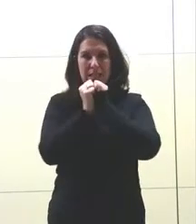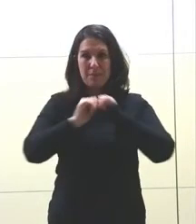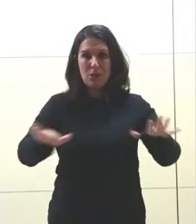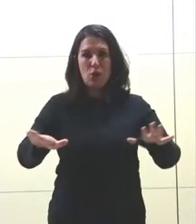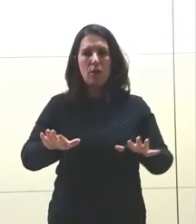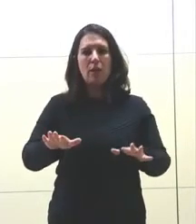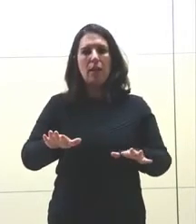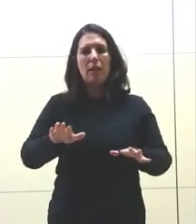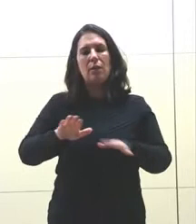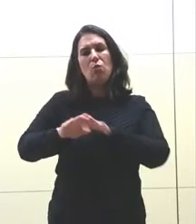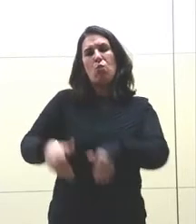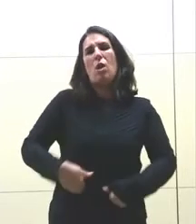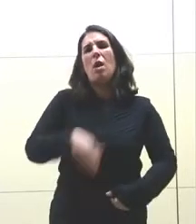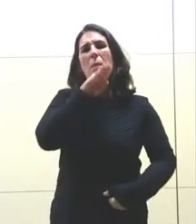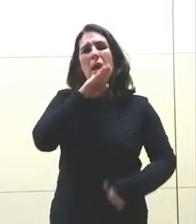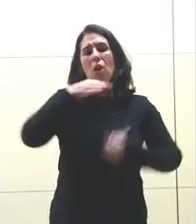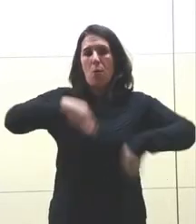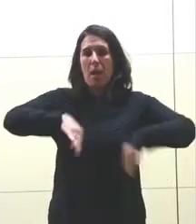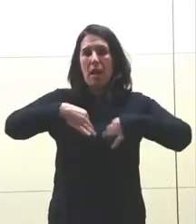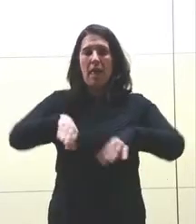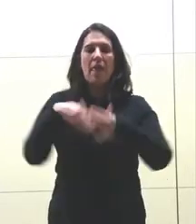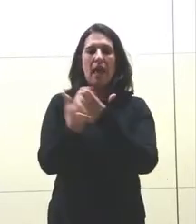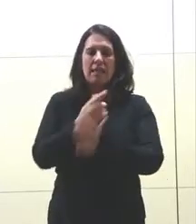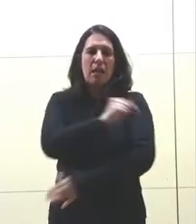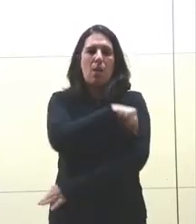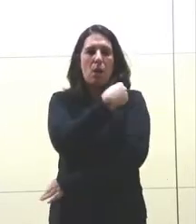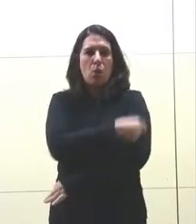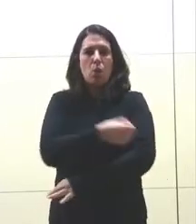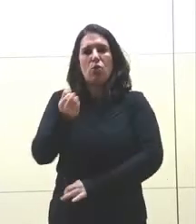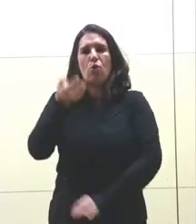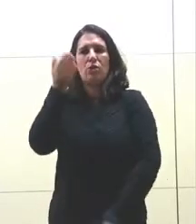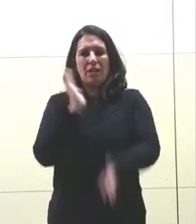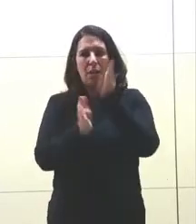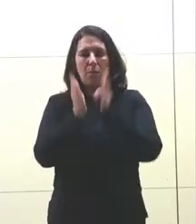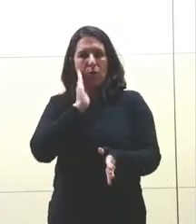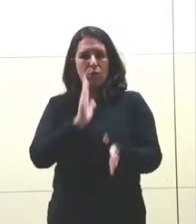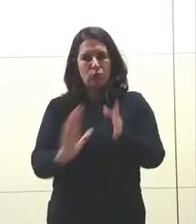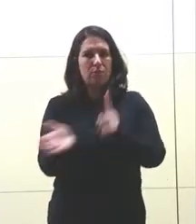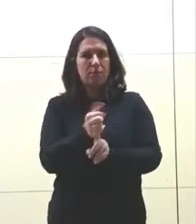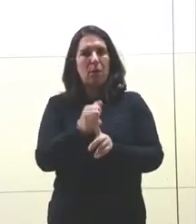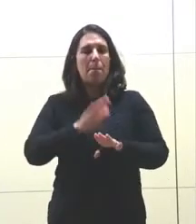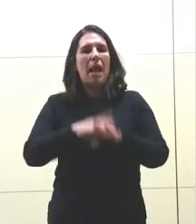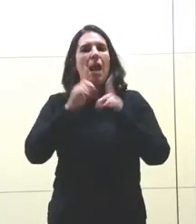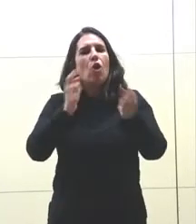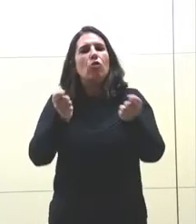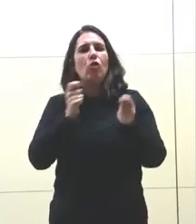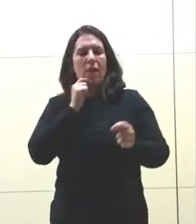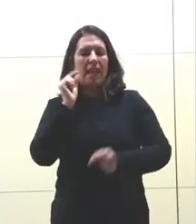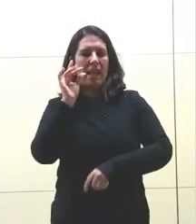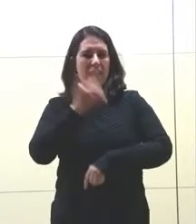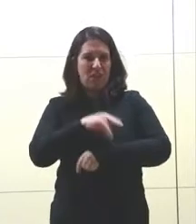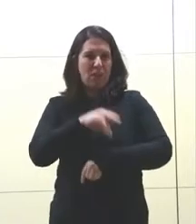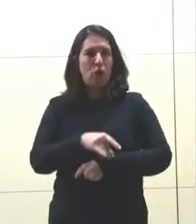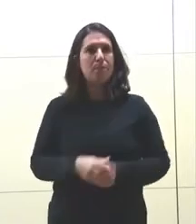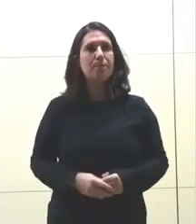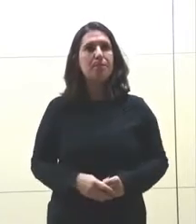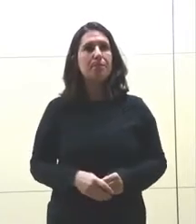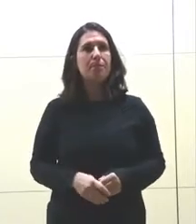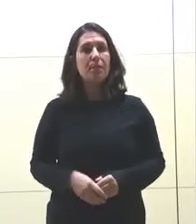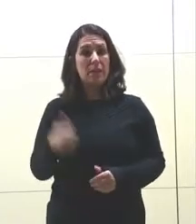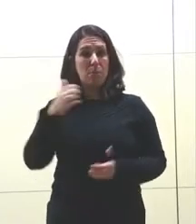casi normalidad hasta que haya vacunas o tratamientos que puedan controlar la infección. Bien, esta